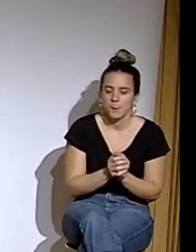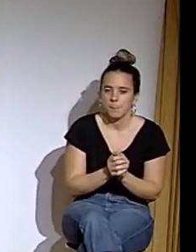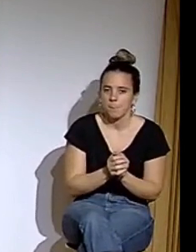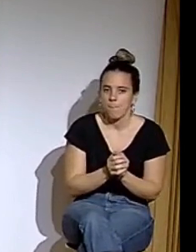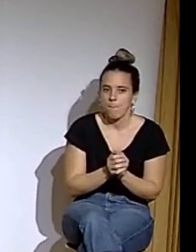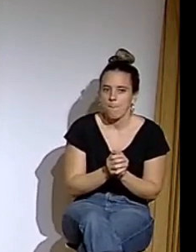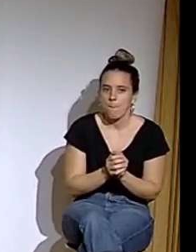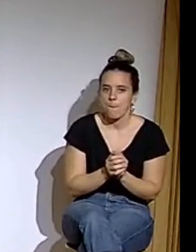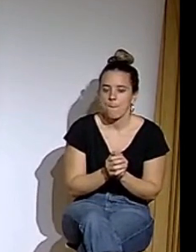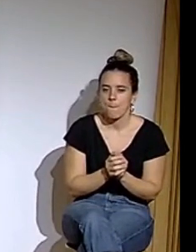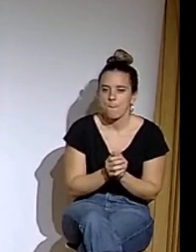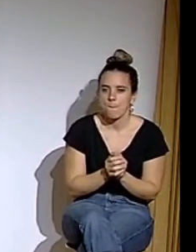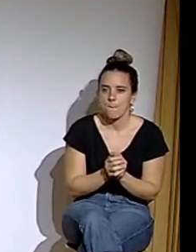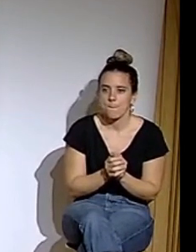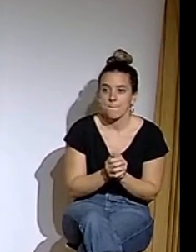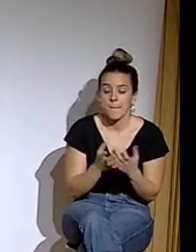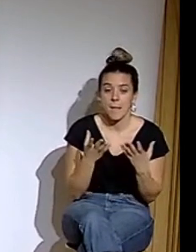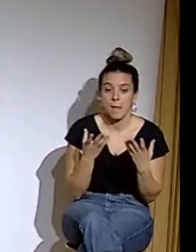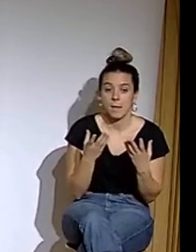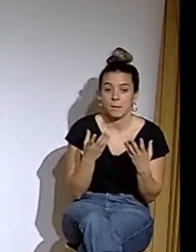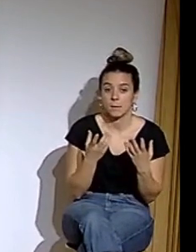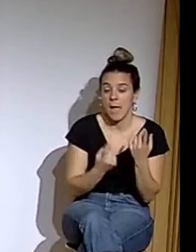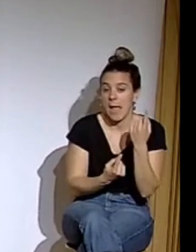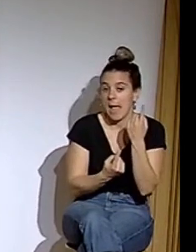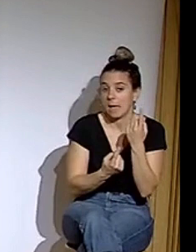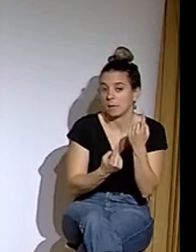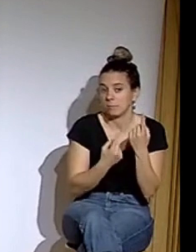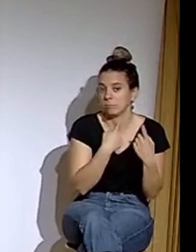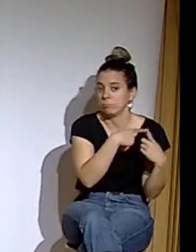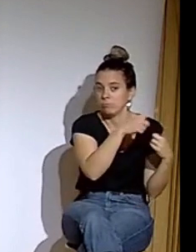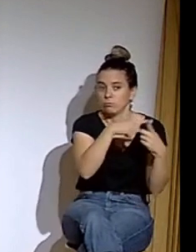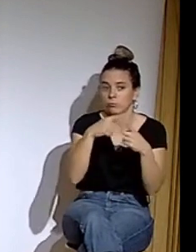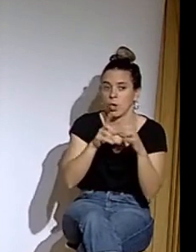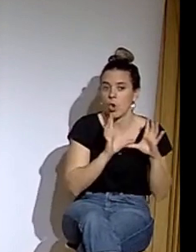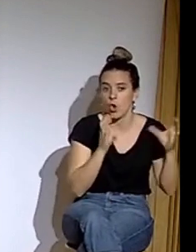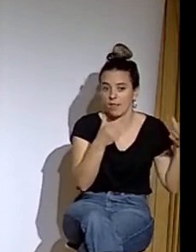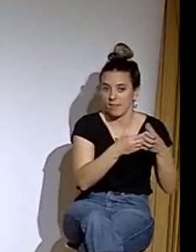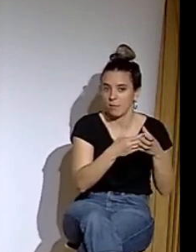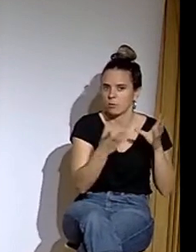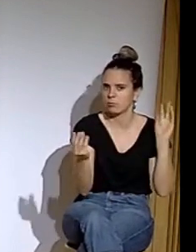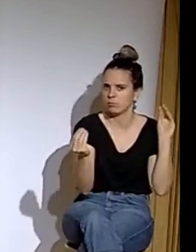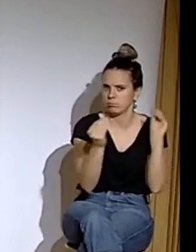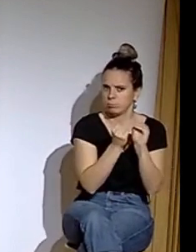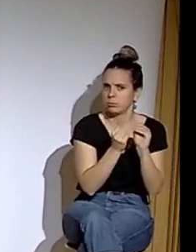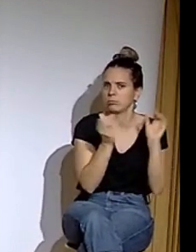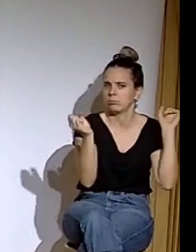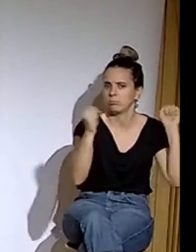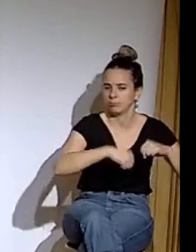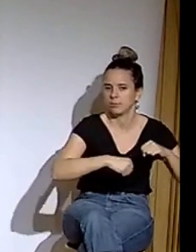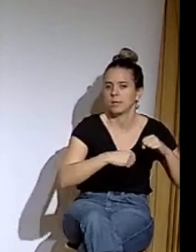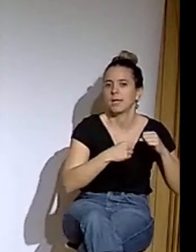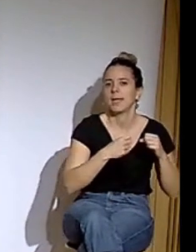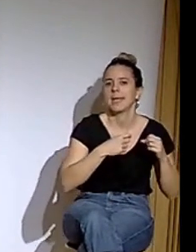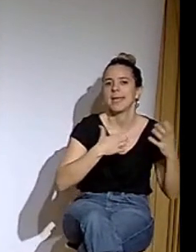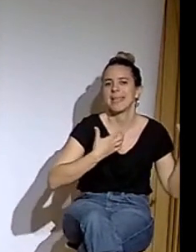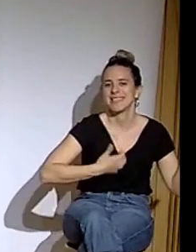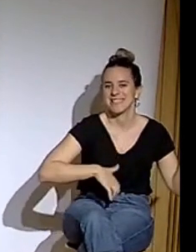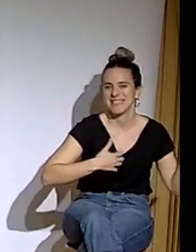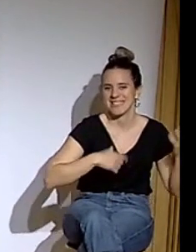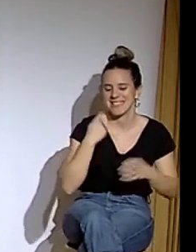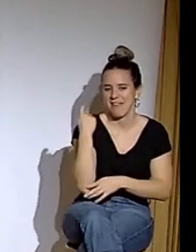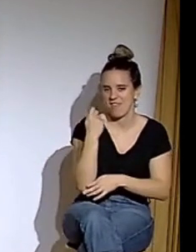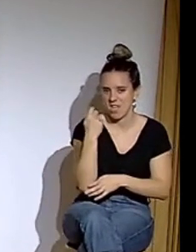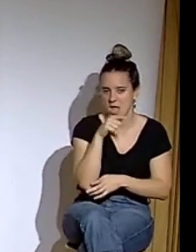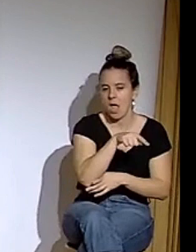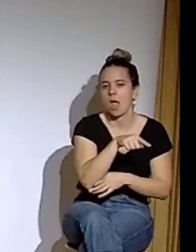y varios colectivos se pusieron de acuerdo y procesionaron por las calles de Sevilla en protesta